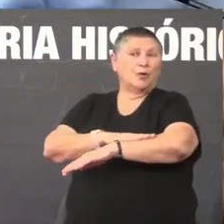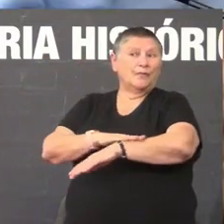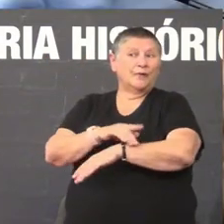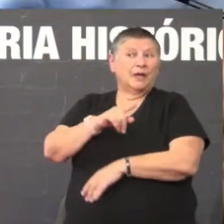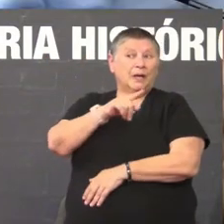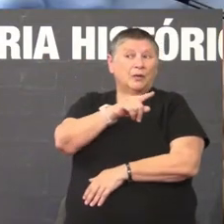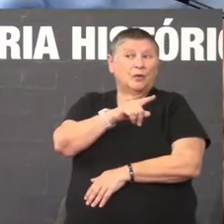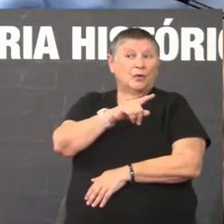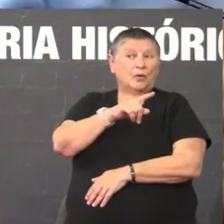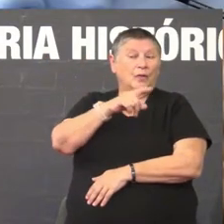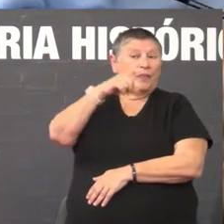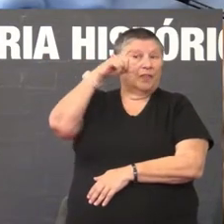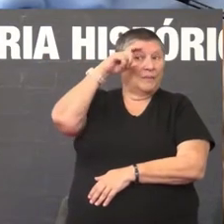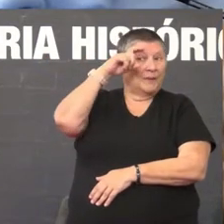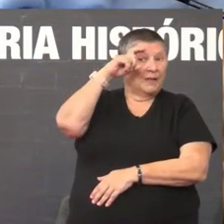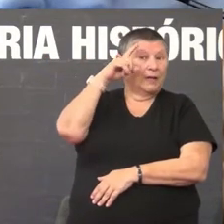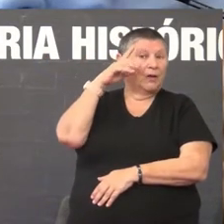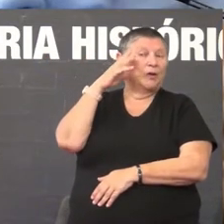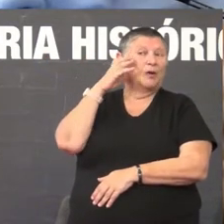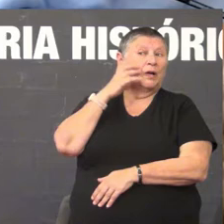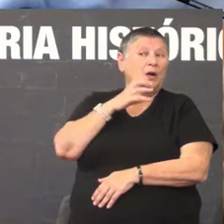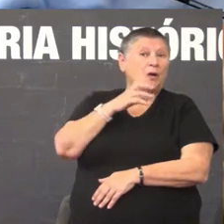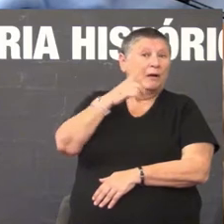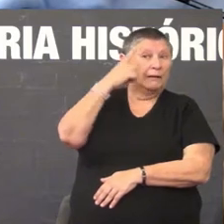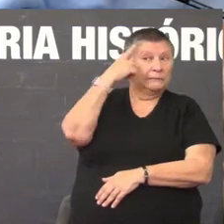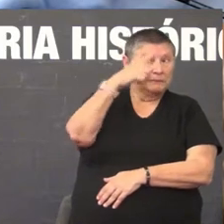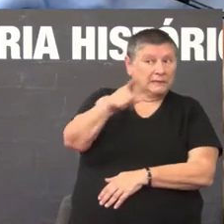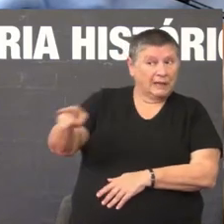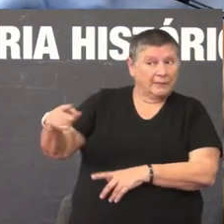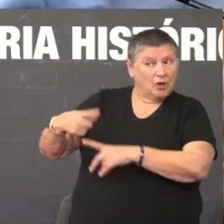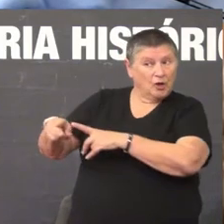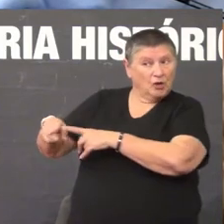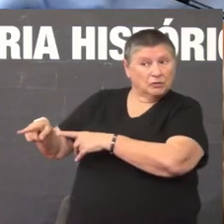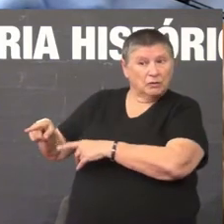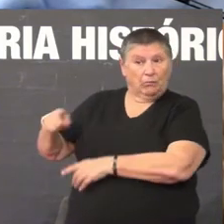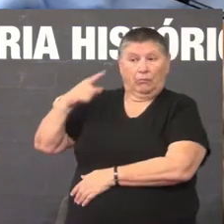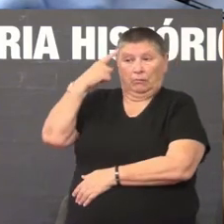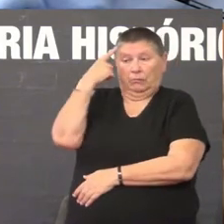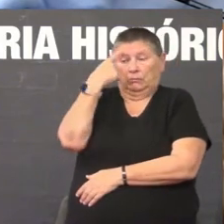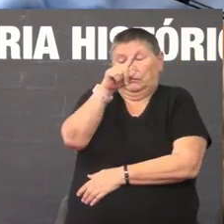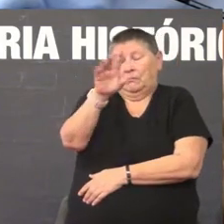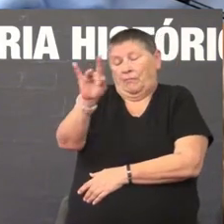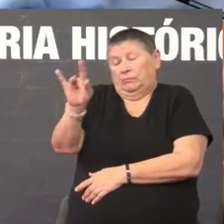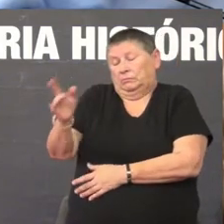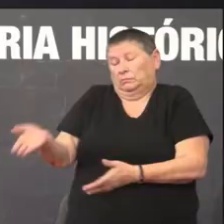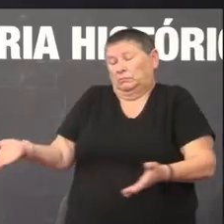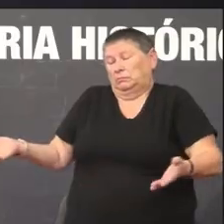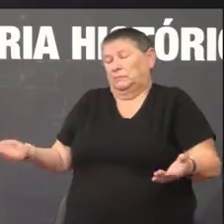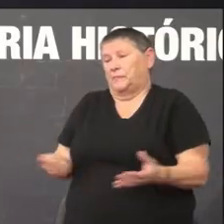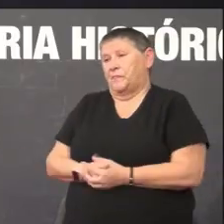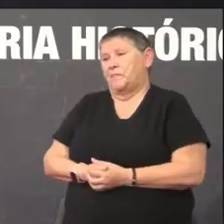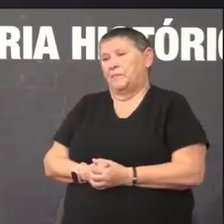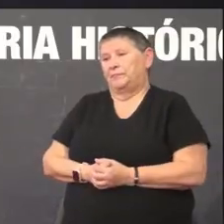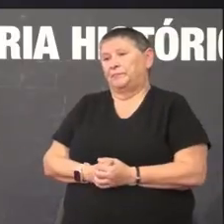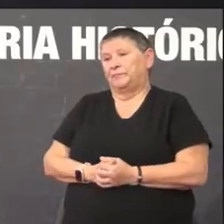de Zapatero como de Rajoy, que hacían ese tipo de cosas? Sí, lo sabían.